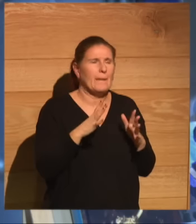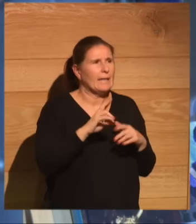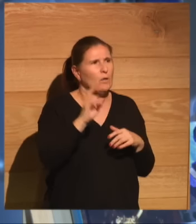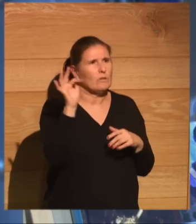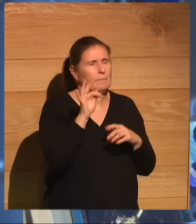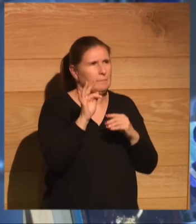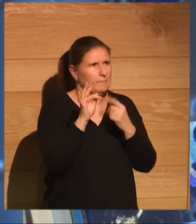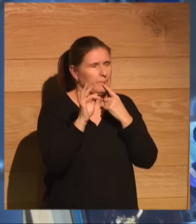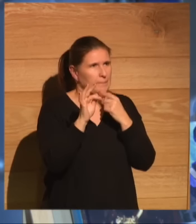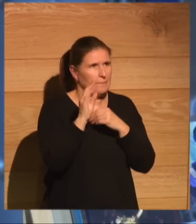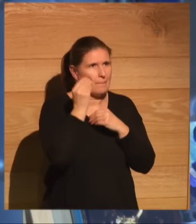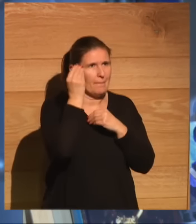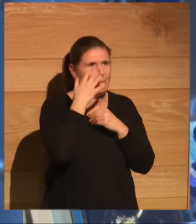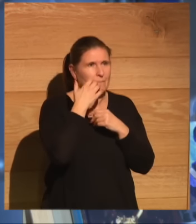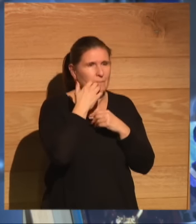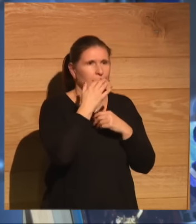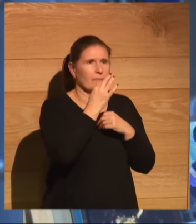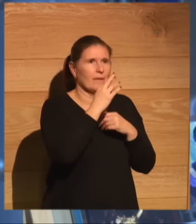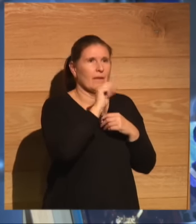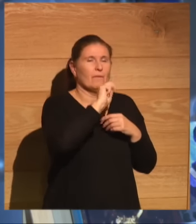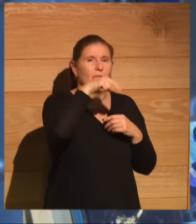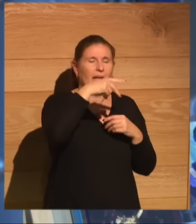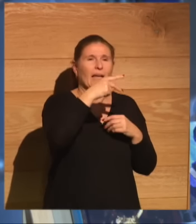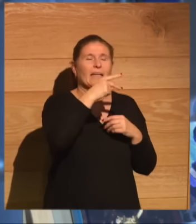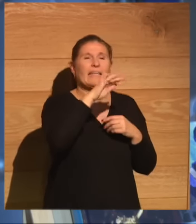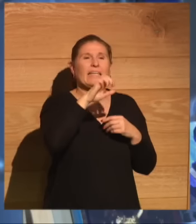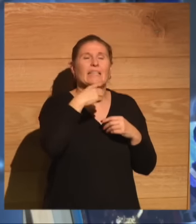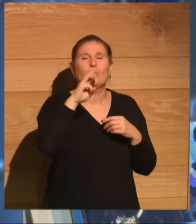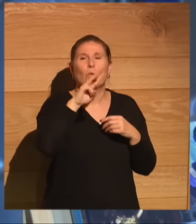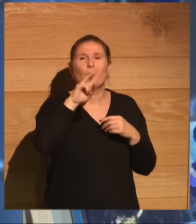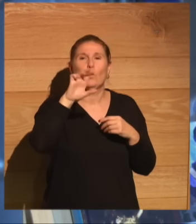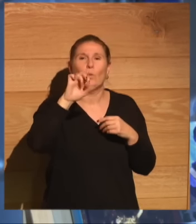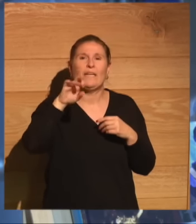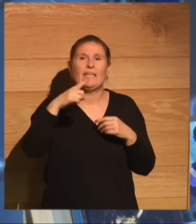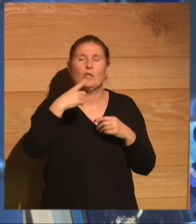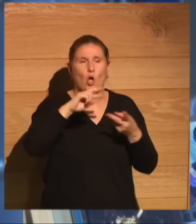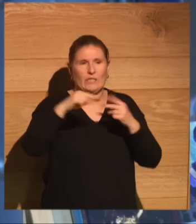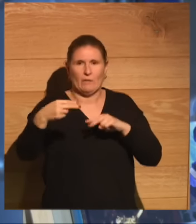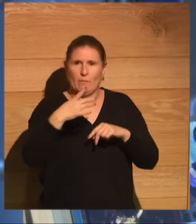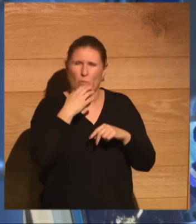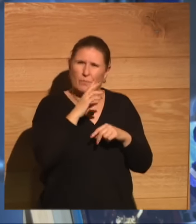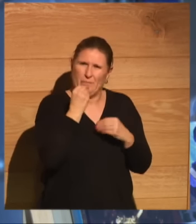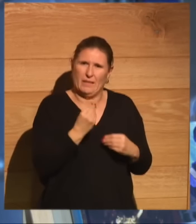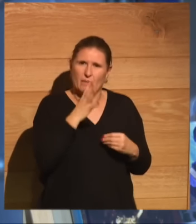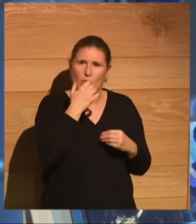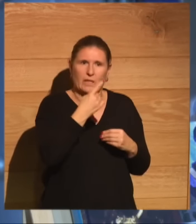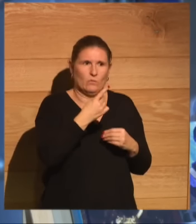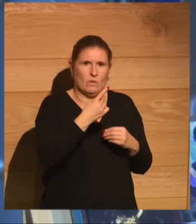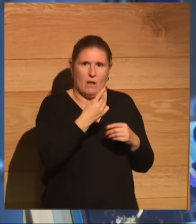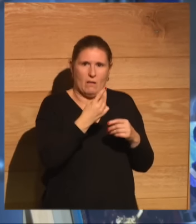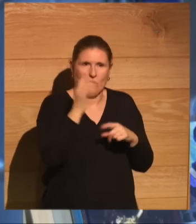No. Estaba pensando que así como Frankenweenie no se traduce muy bien en el Frankenweenie posterior, porque de hecho es una obra de acción